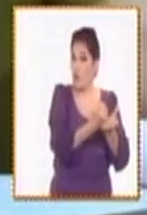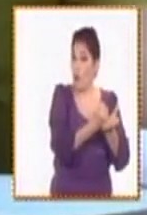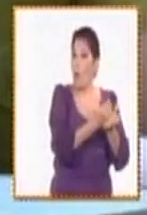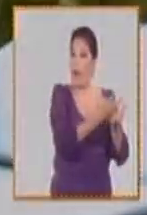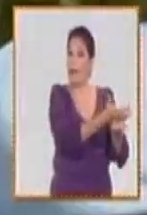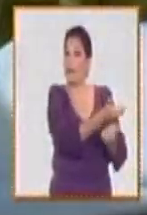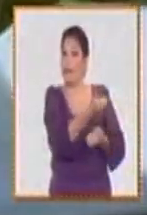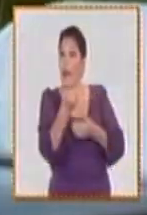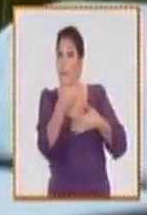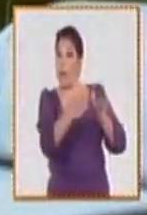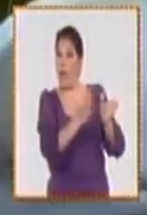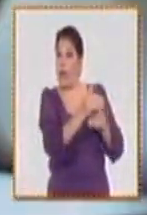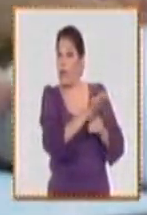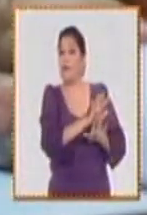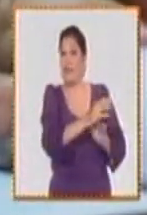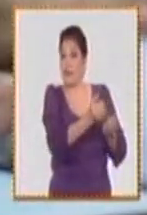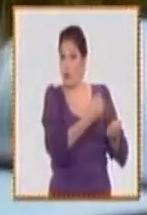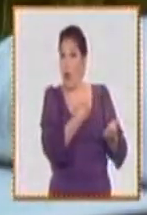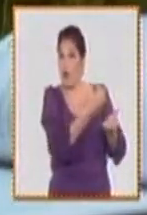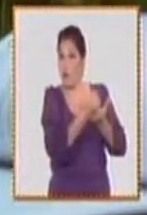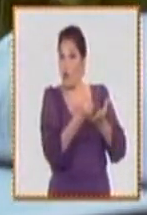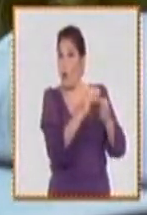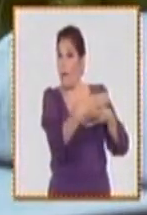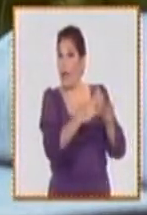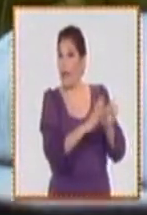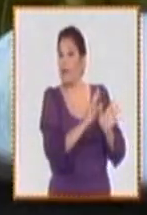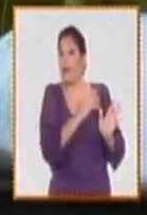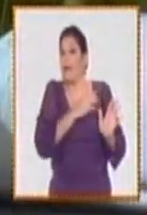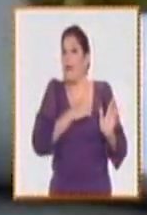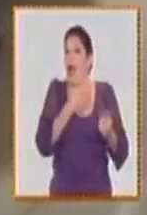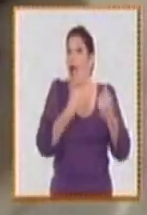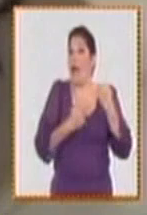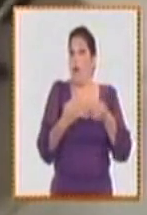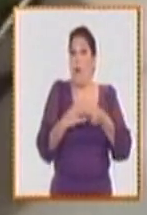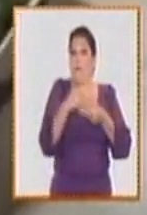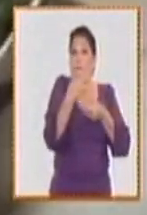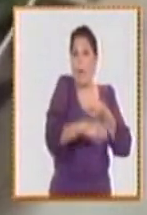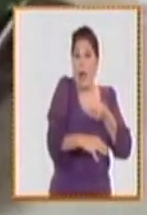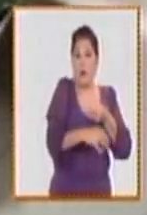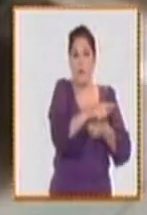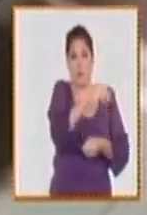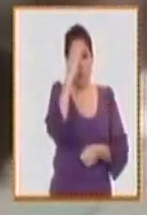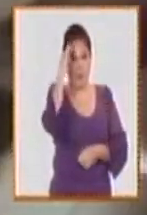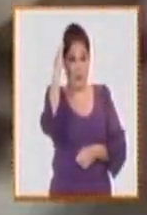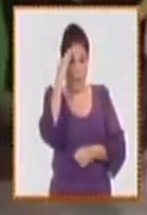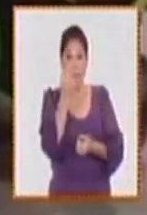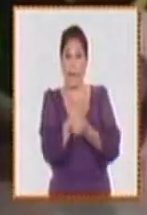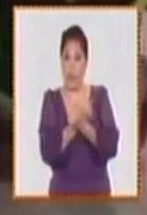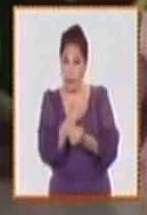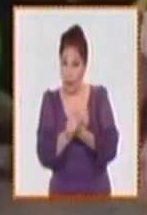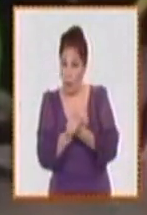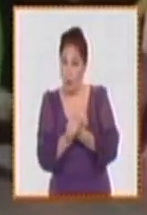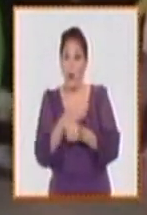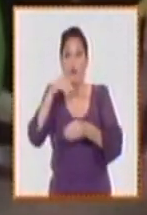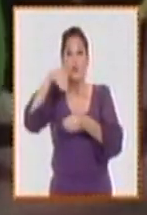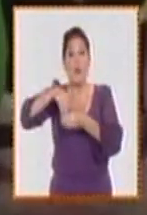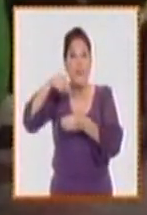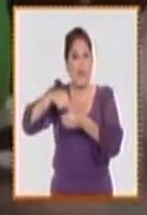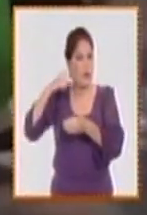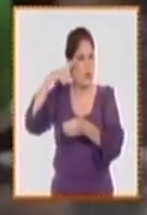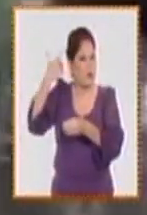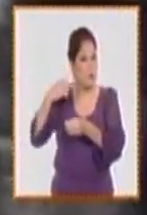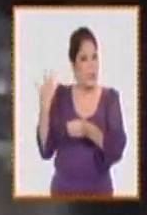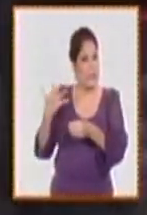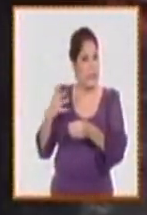para recibir este envío de paquetes, reciban o no alguna remuneración, conozcan o no el contenido de los mismos, ya que en